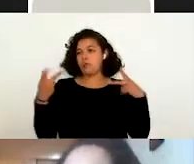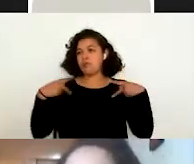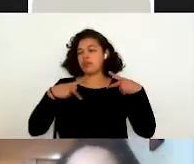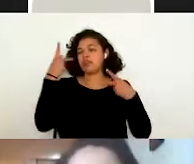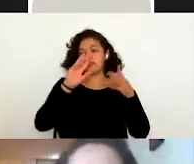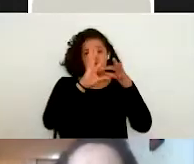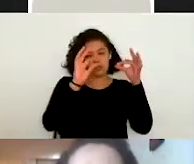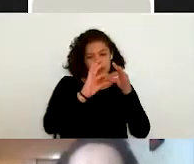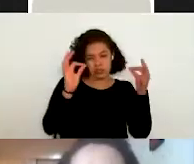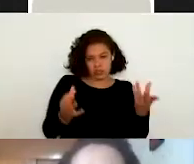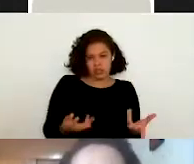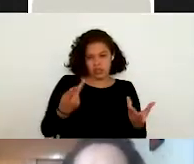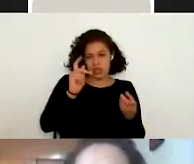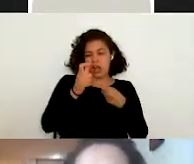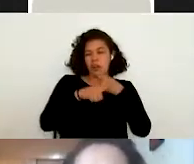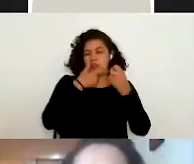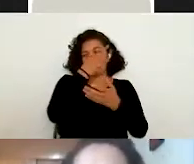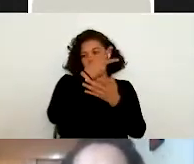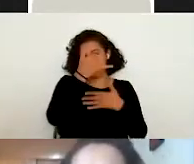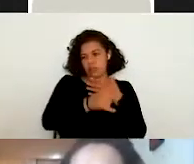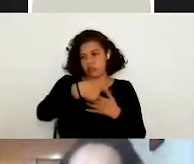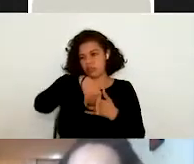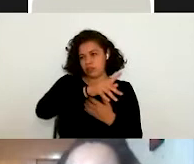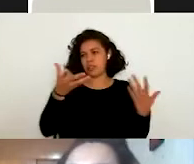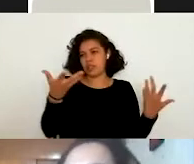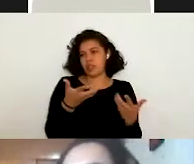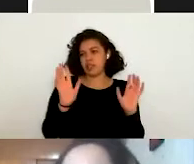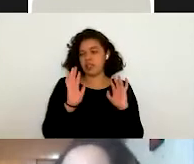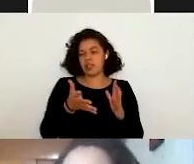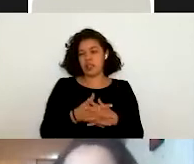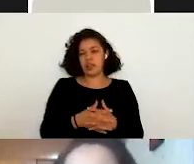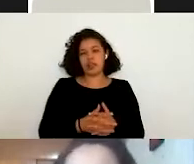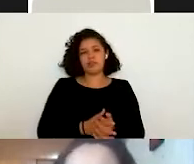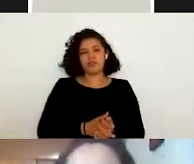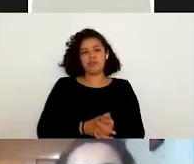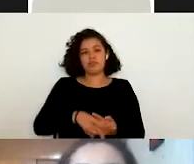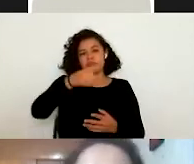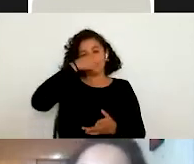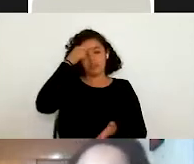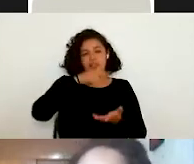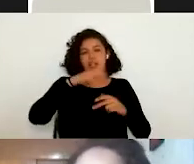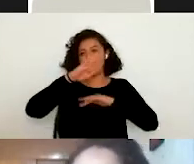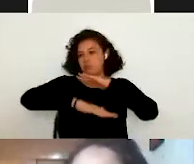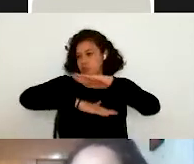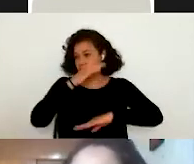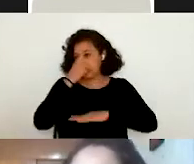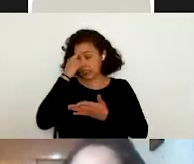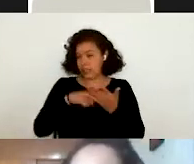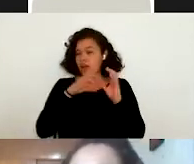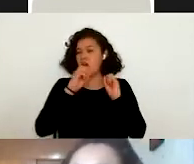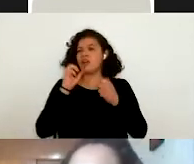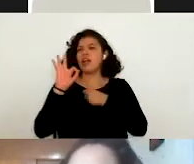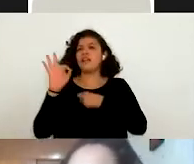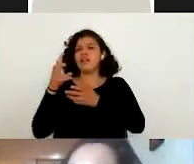describirnos, a contarnos algún proyecto que hayan llevado a cabo y que creen que haya sido exitoso, o que creen que tenga áreas